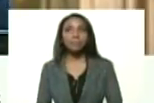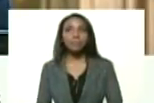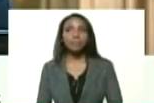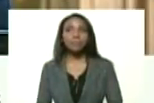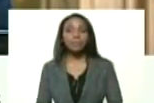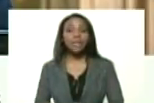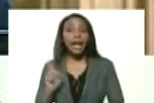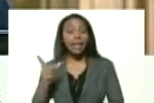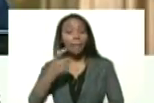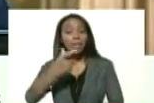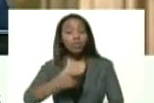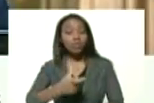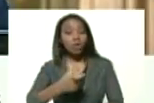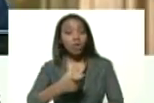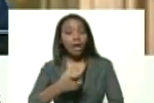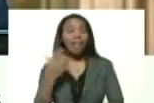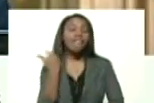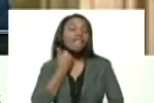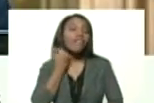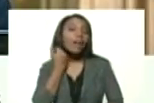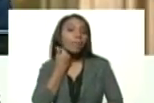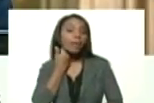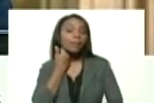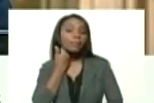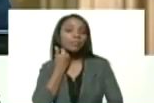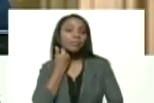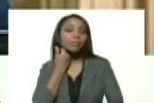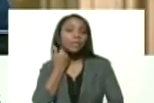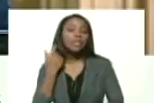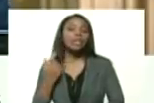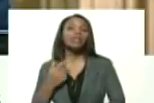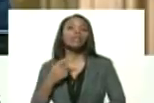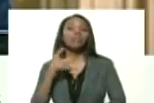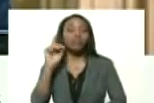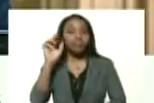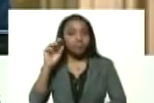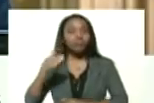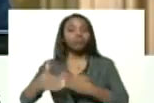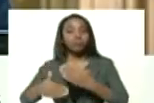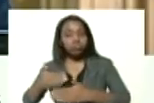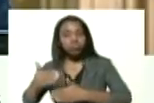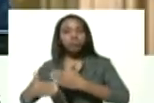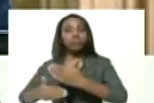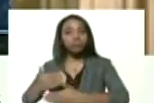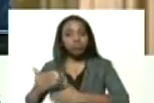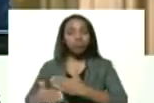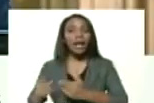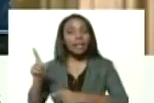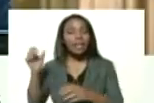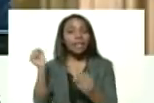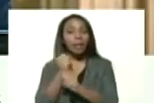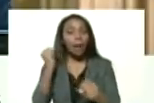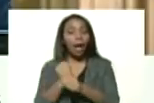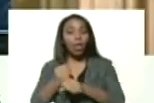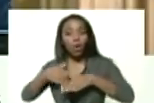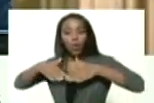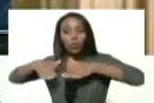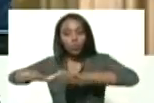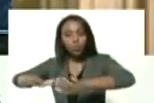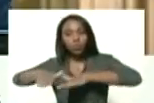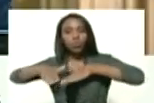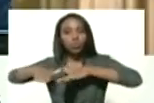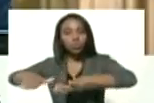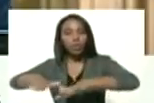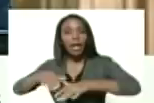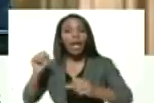está una persona que tenía una enfermedad recurrente producto que fue trabajador textil y